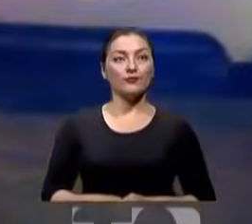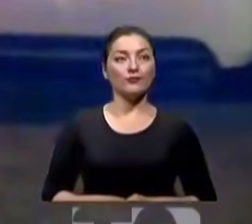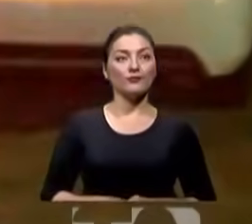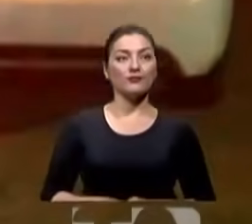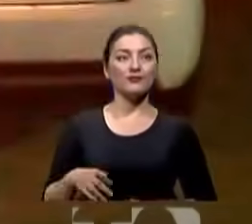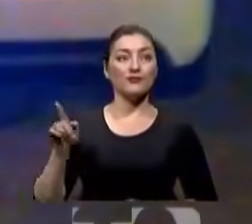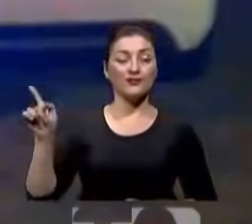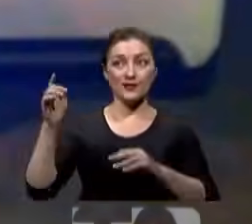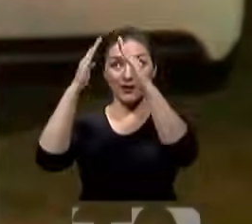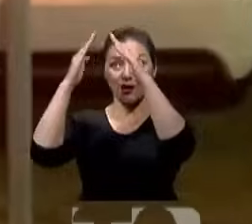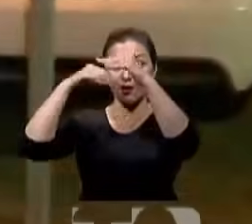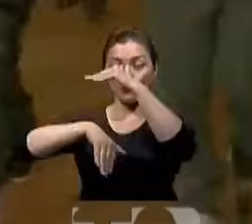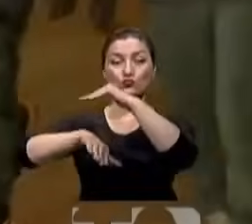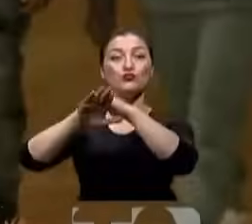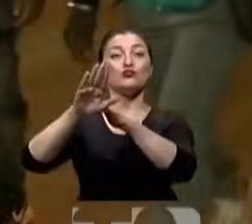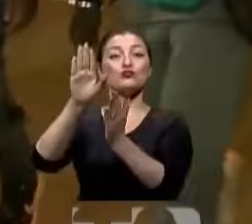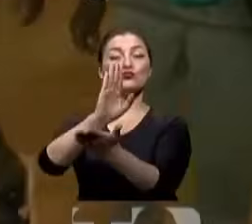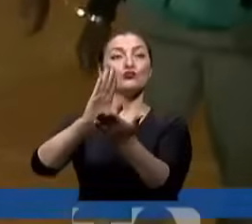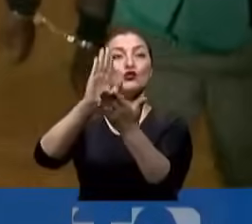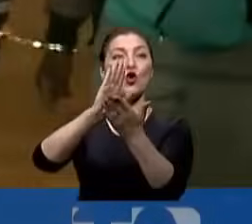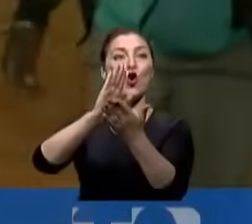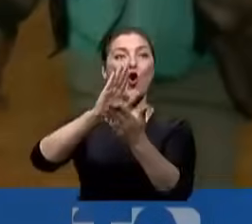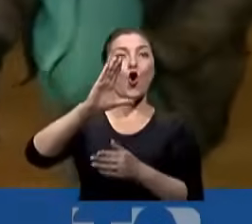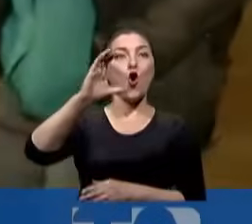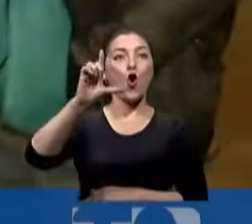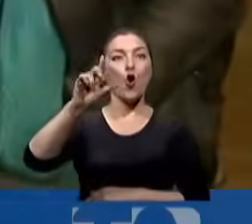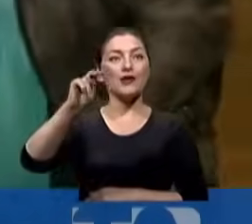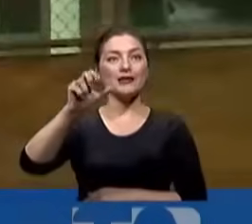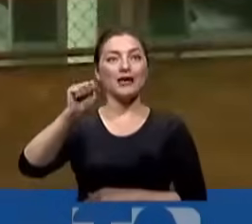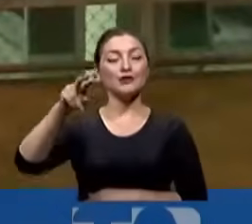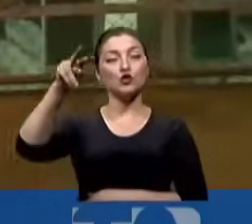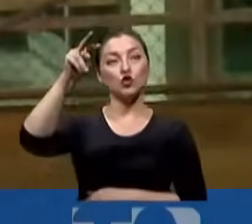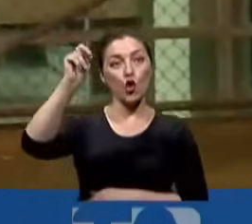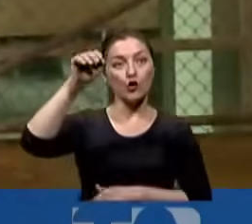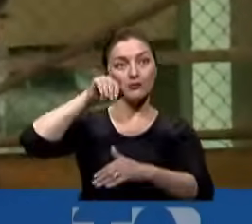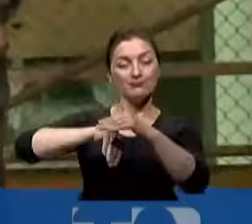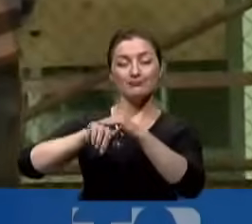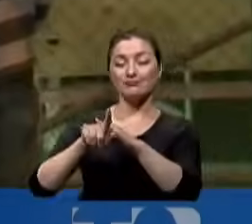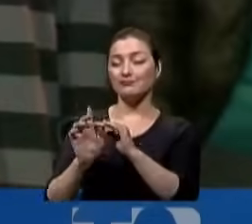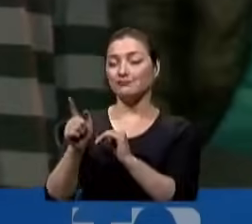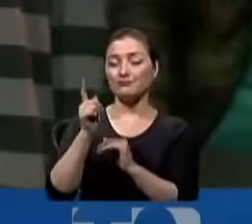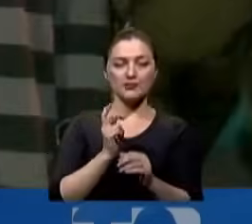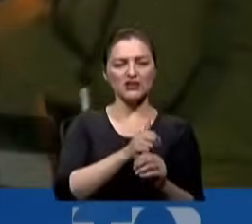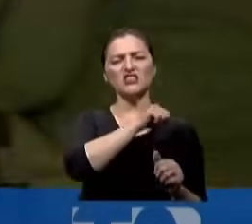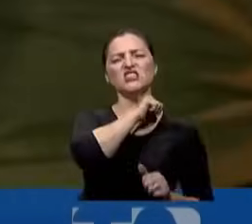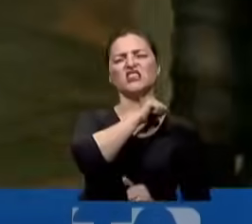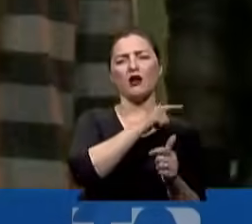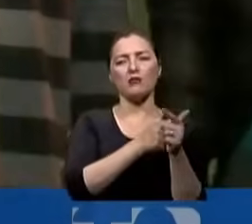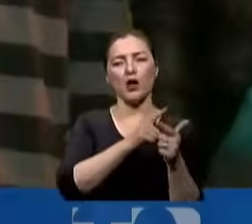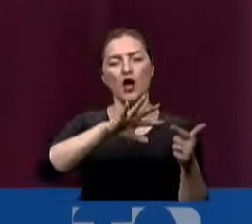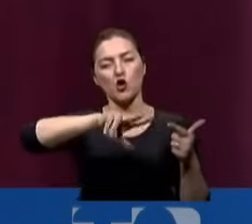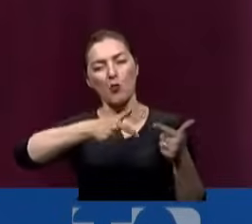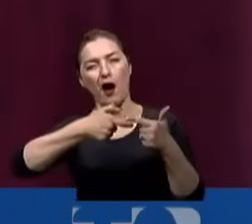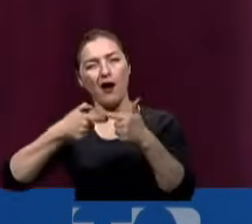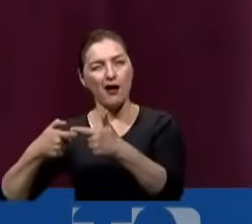Tras un allanamiento realizado en Colinas del Norte, la policía detuvo a cuatro individuos quienes estarían relacionados a varios delitos en el distrito